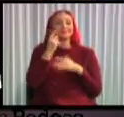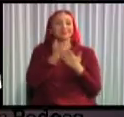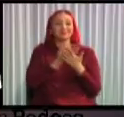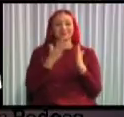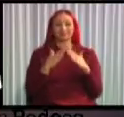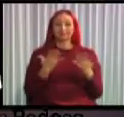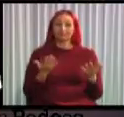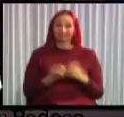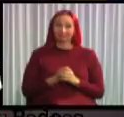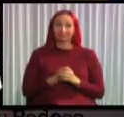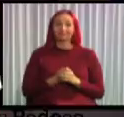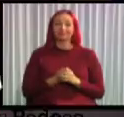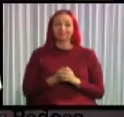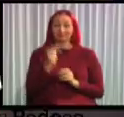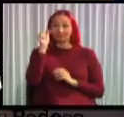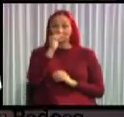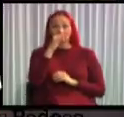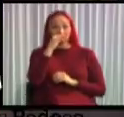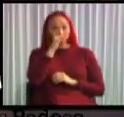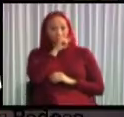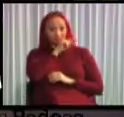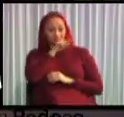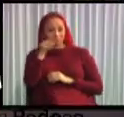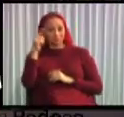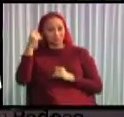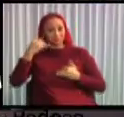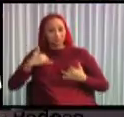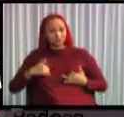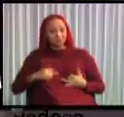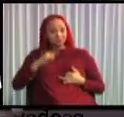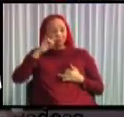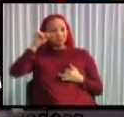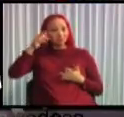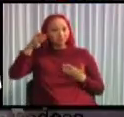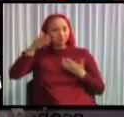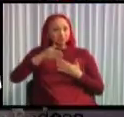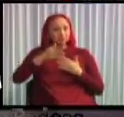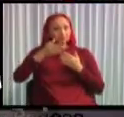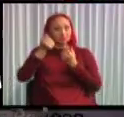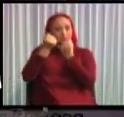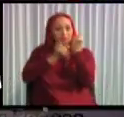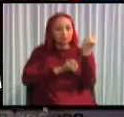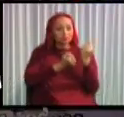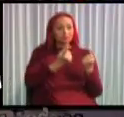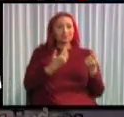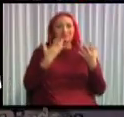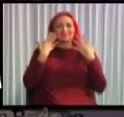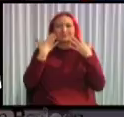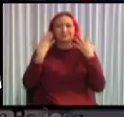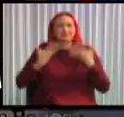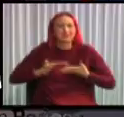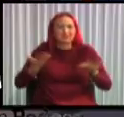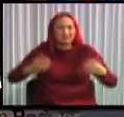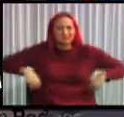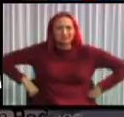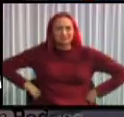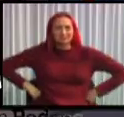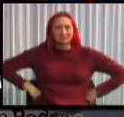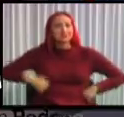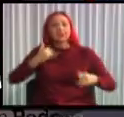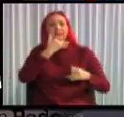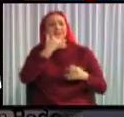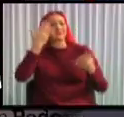a la casa? Hoy un niño de esos, pero a un niño de estos se le da un carrito de estos y dice, ¿para qué? ¿Qué le